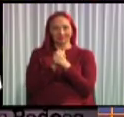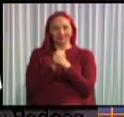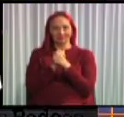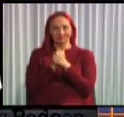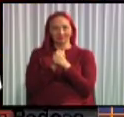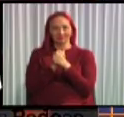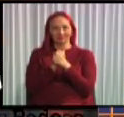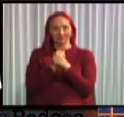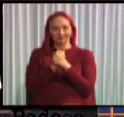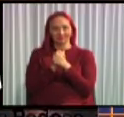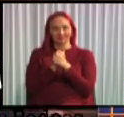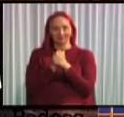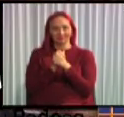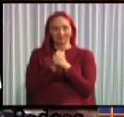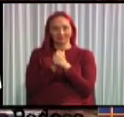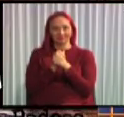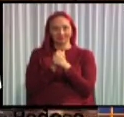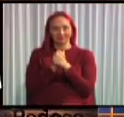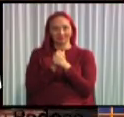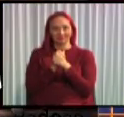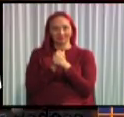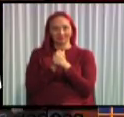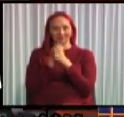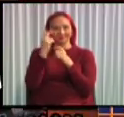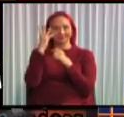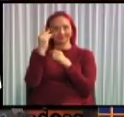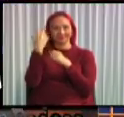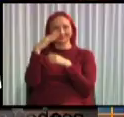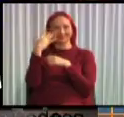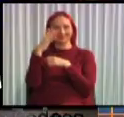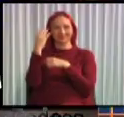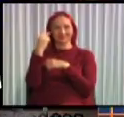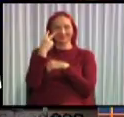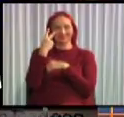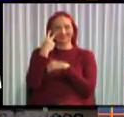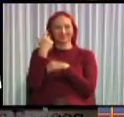¡Ven! Ese sí sabe bailar. Rapidito.